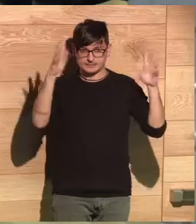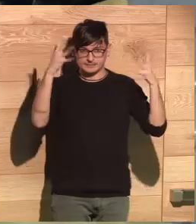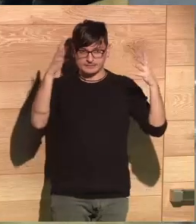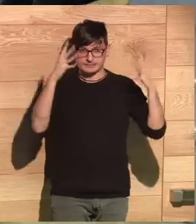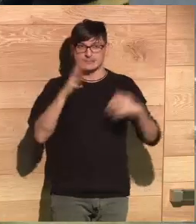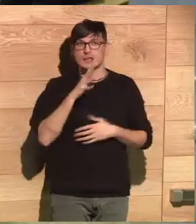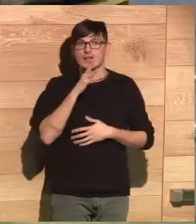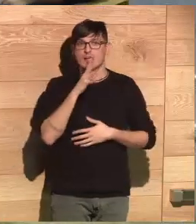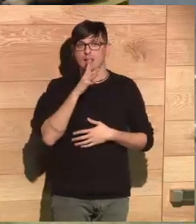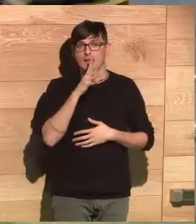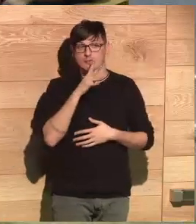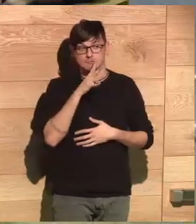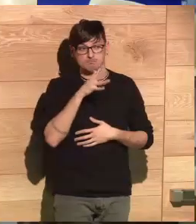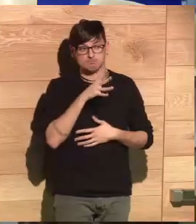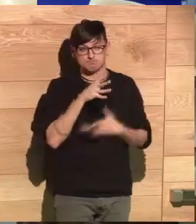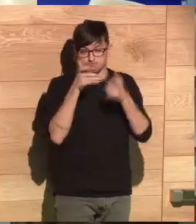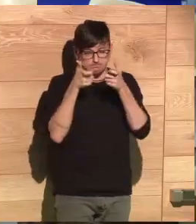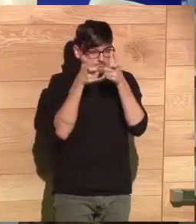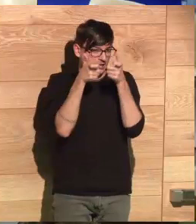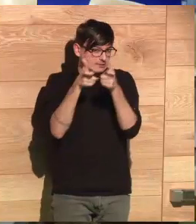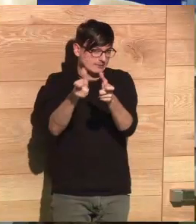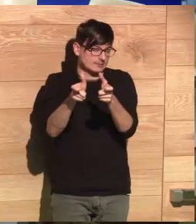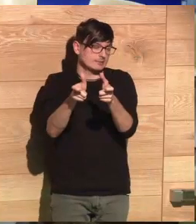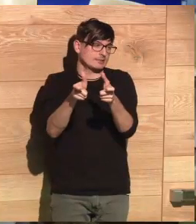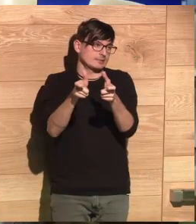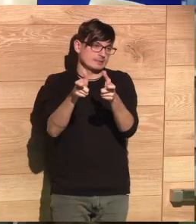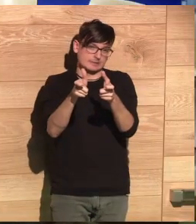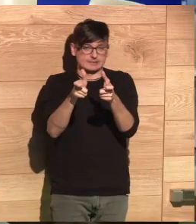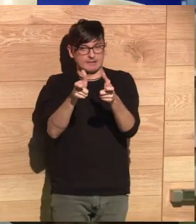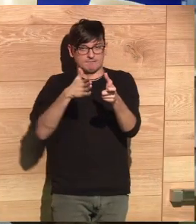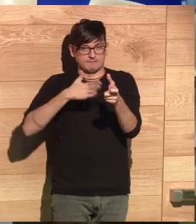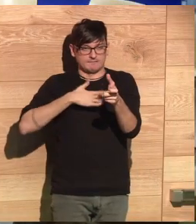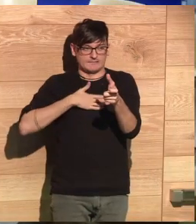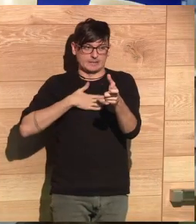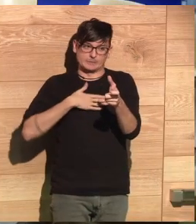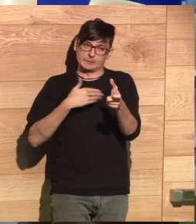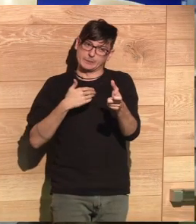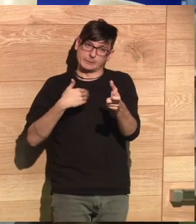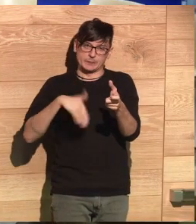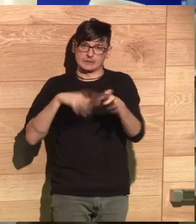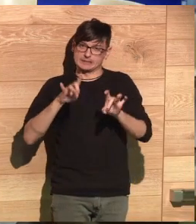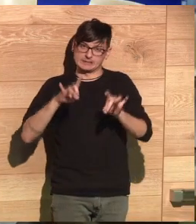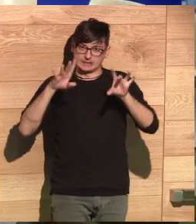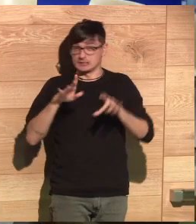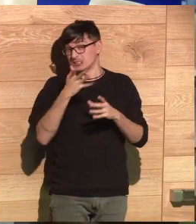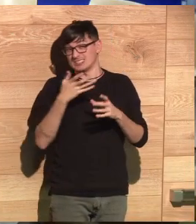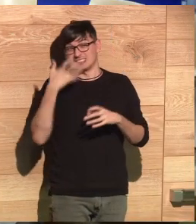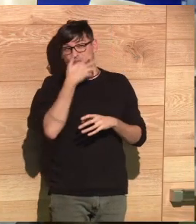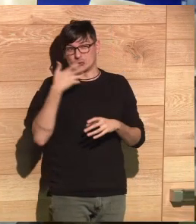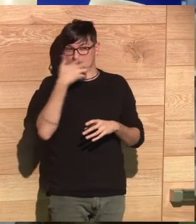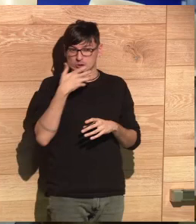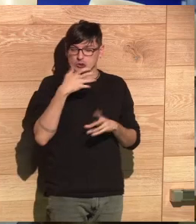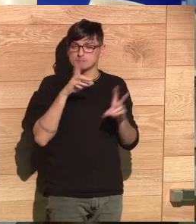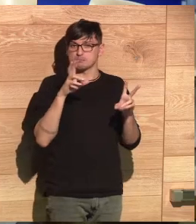Bueno, y ahora vamos con la parte que a mí también me toca más, que es con esos relatos,